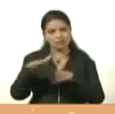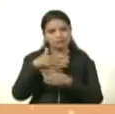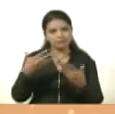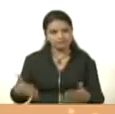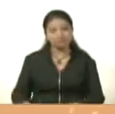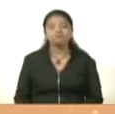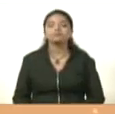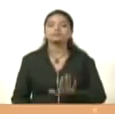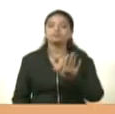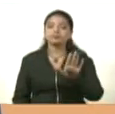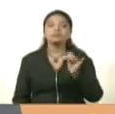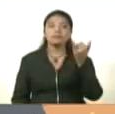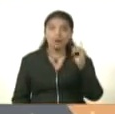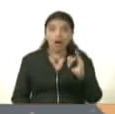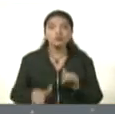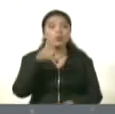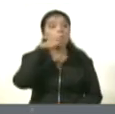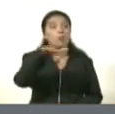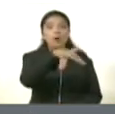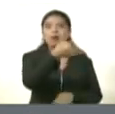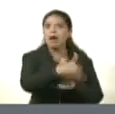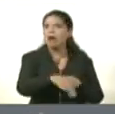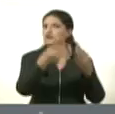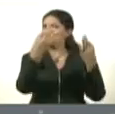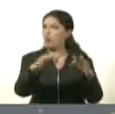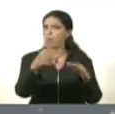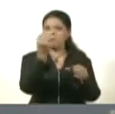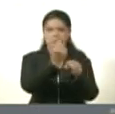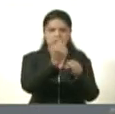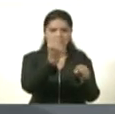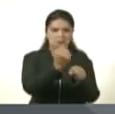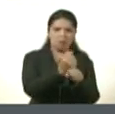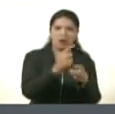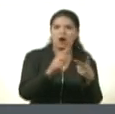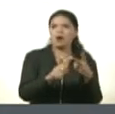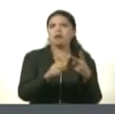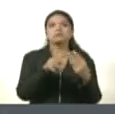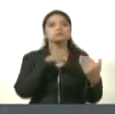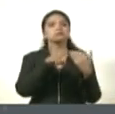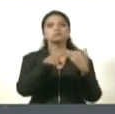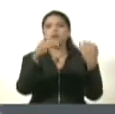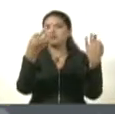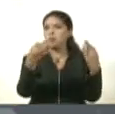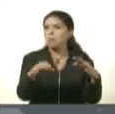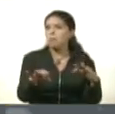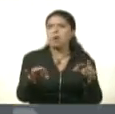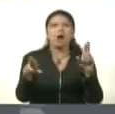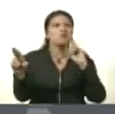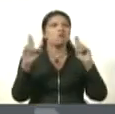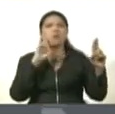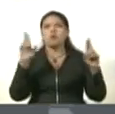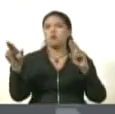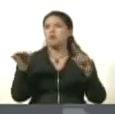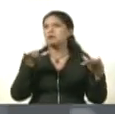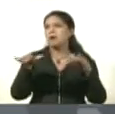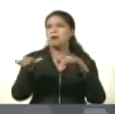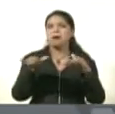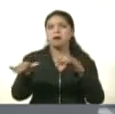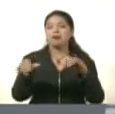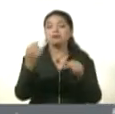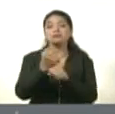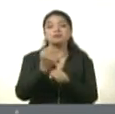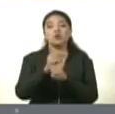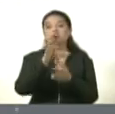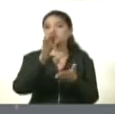vieron un pueblo afuera, normalmente trabajando en un tráfico normal, bullicioso, en una ciudad funcionando con